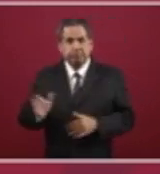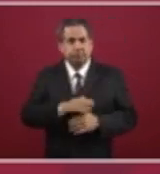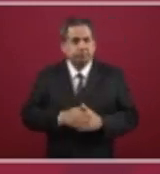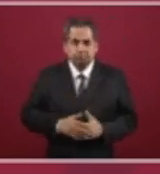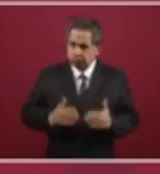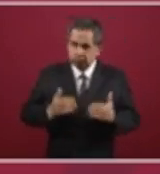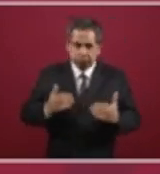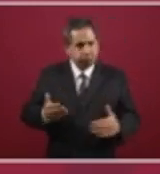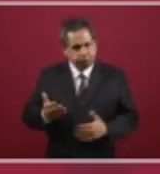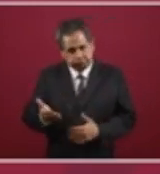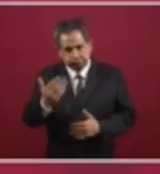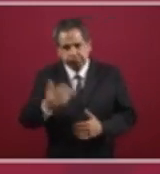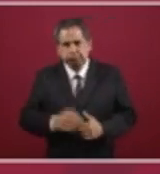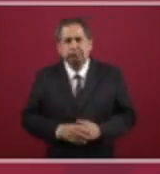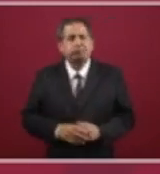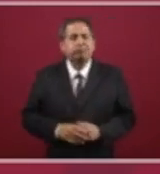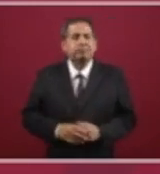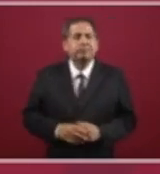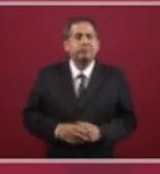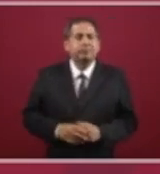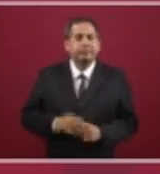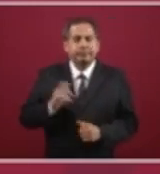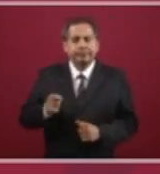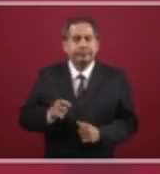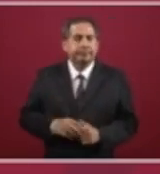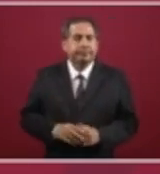vámonos precisamente